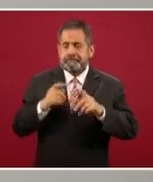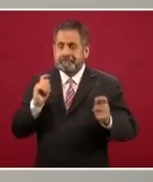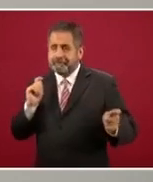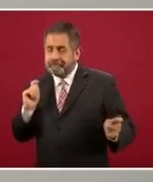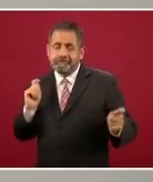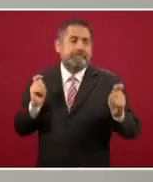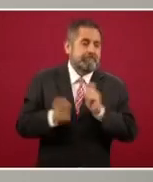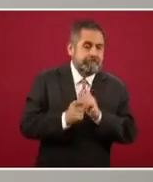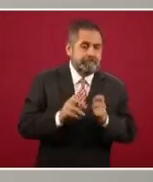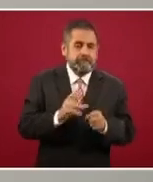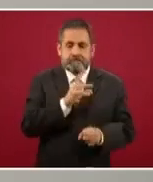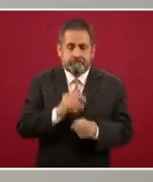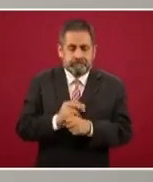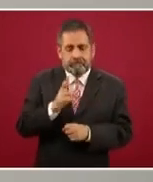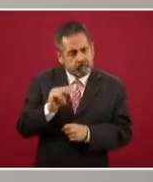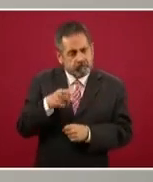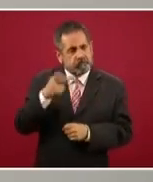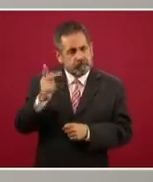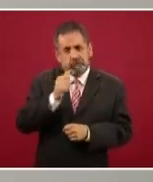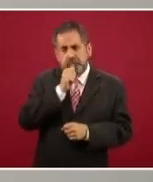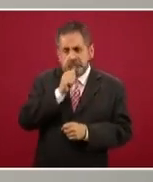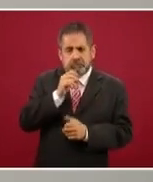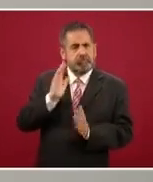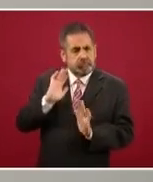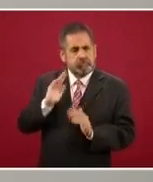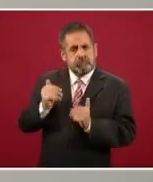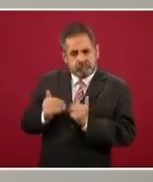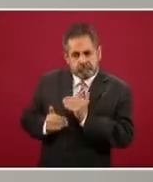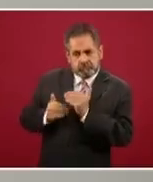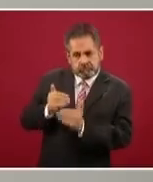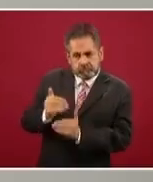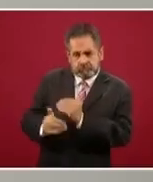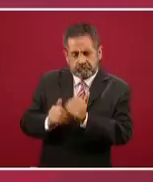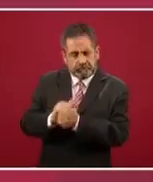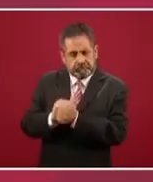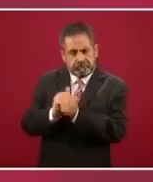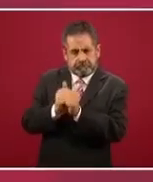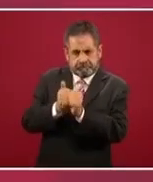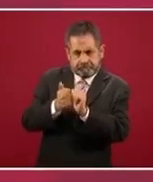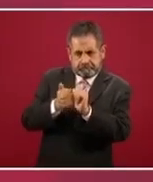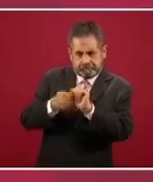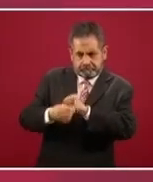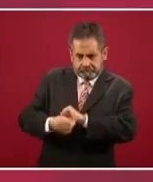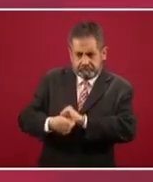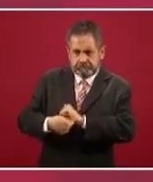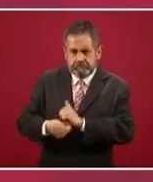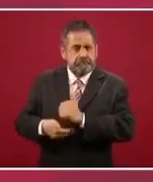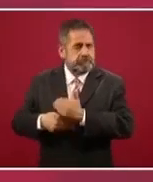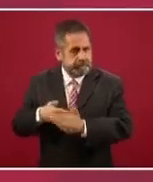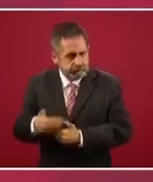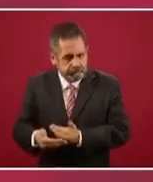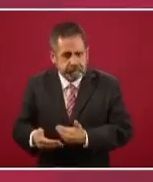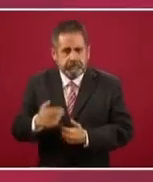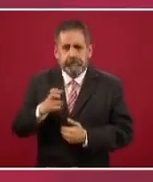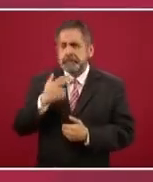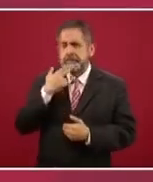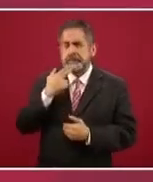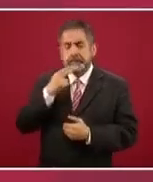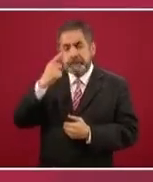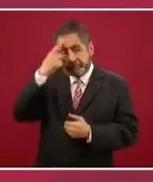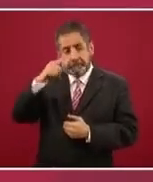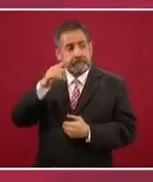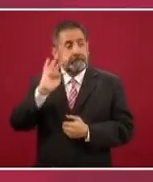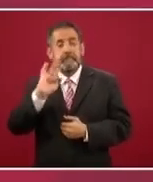todo. Pero sí progresivamente son acciones que llevan a contener los